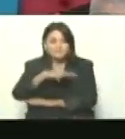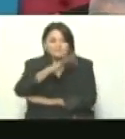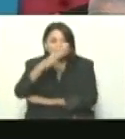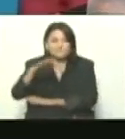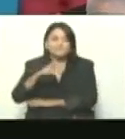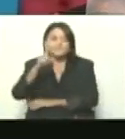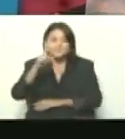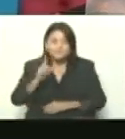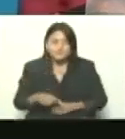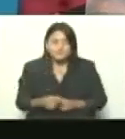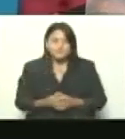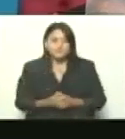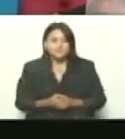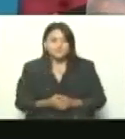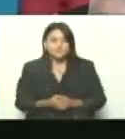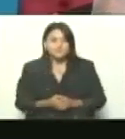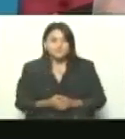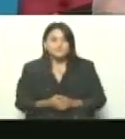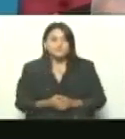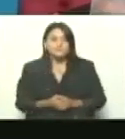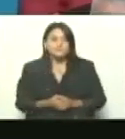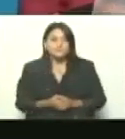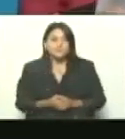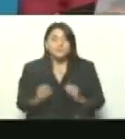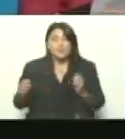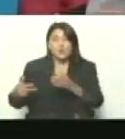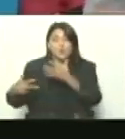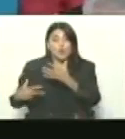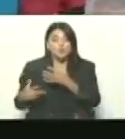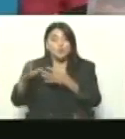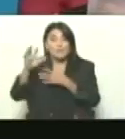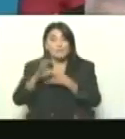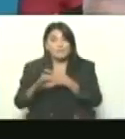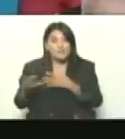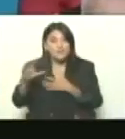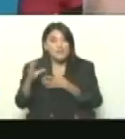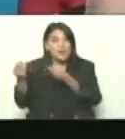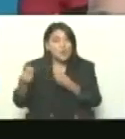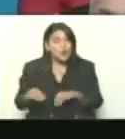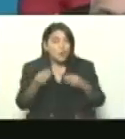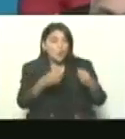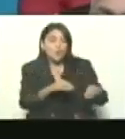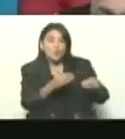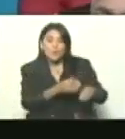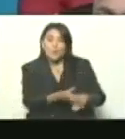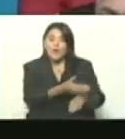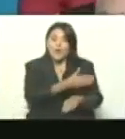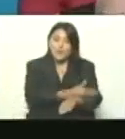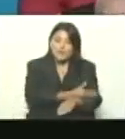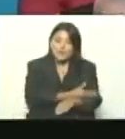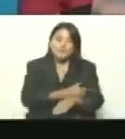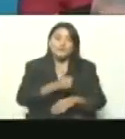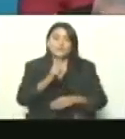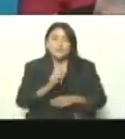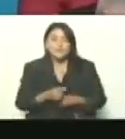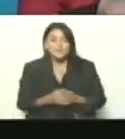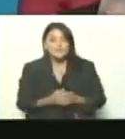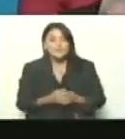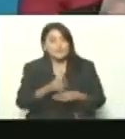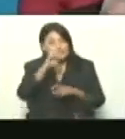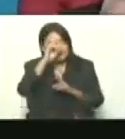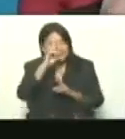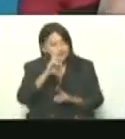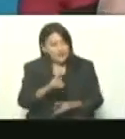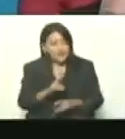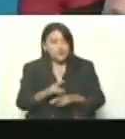soberanía, sea hecho por los ocho países que integran este hermoso bioma, y que sea hecho de manera soberana, respetando